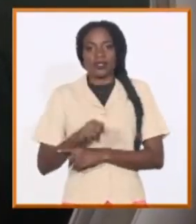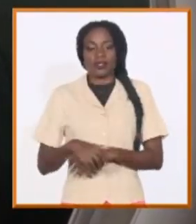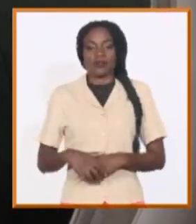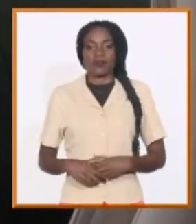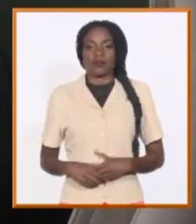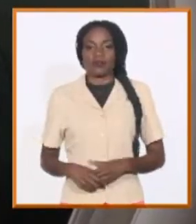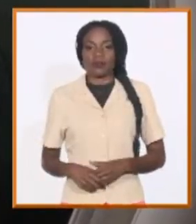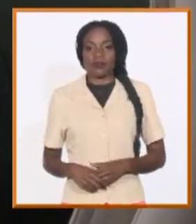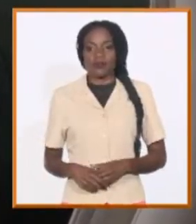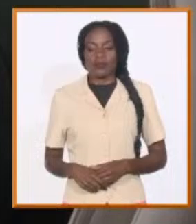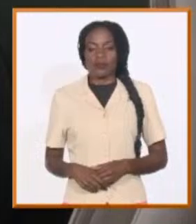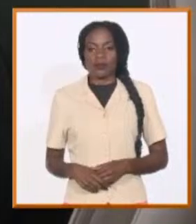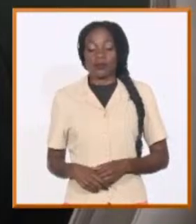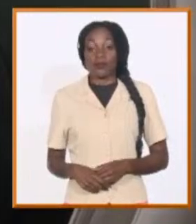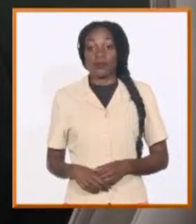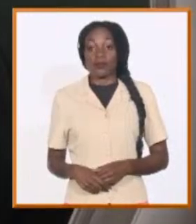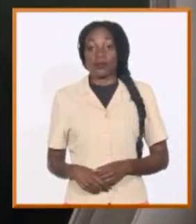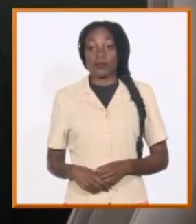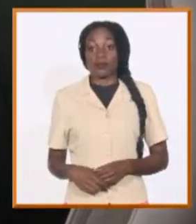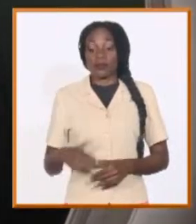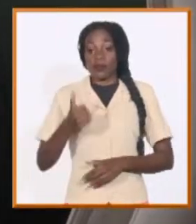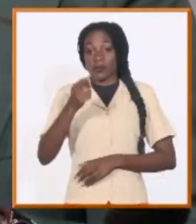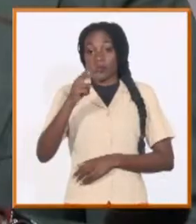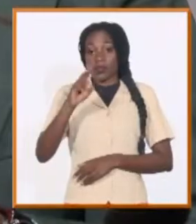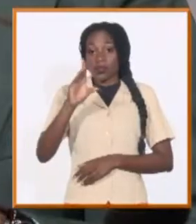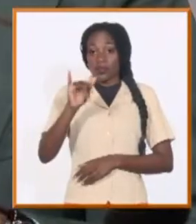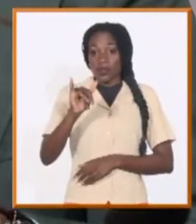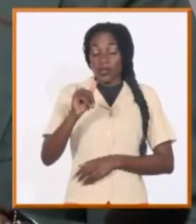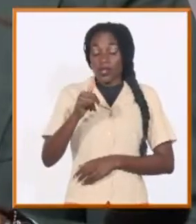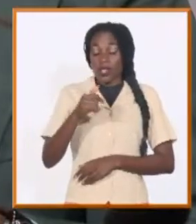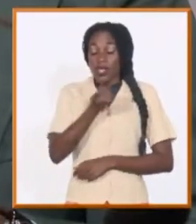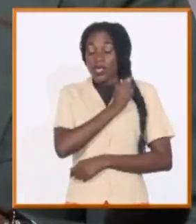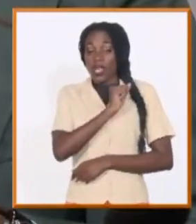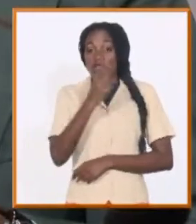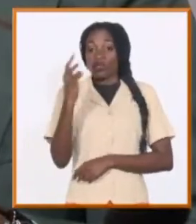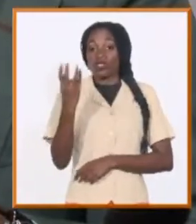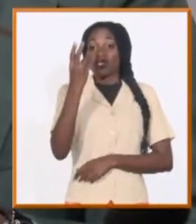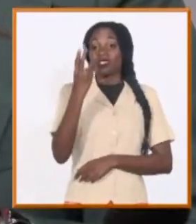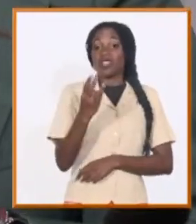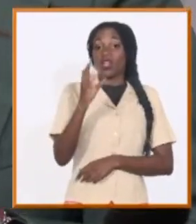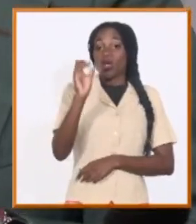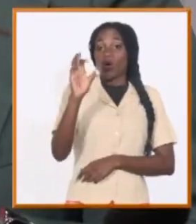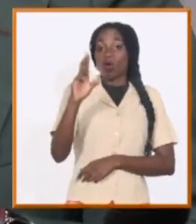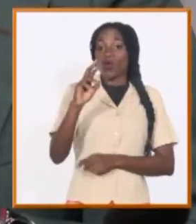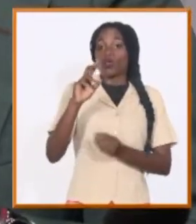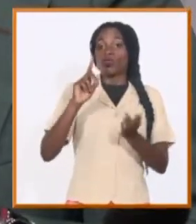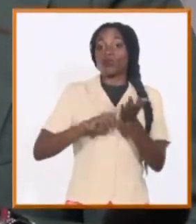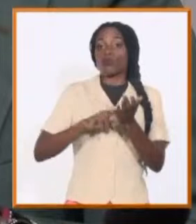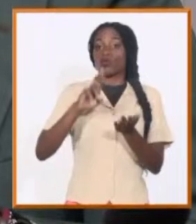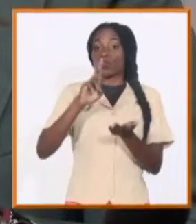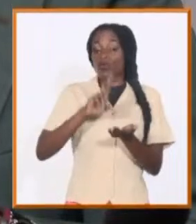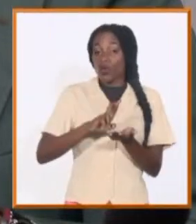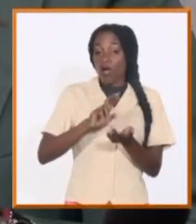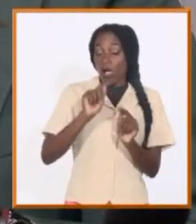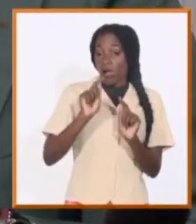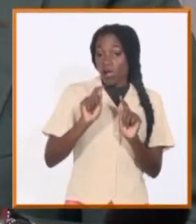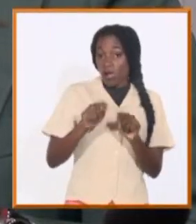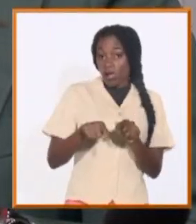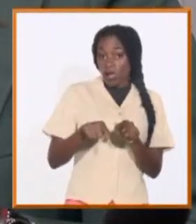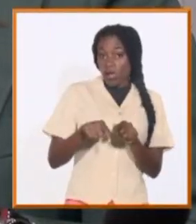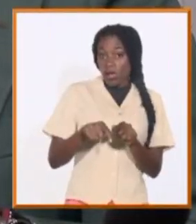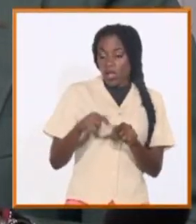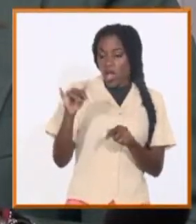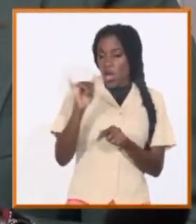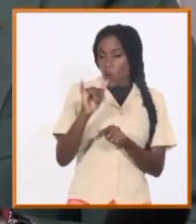Y Andy que ganó el 3er oro en los centroamericanos contra Puerto Rico, que le dio el título a Cuba en el tenis de mesa de los centroamericanos. Y hay que